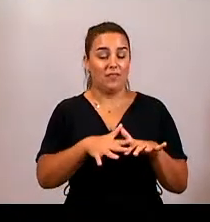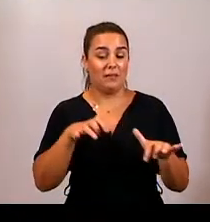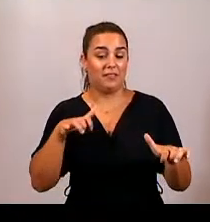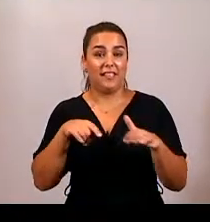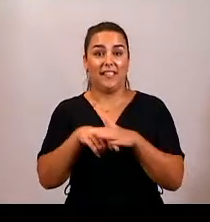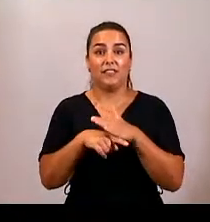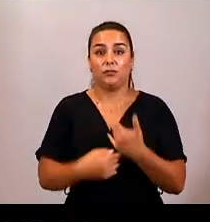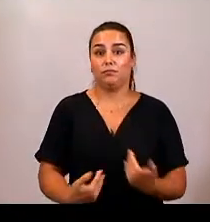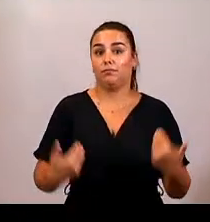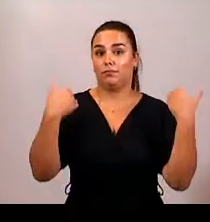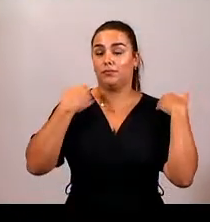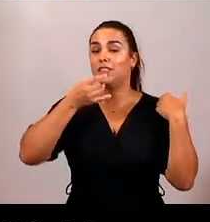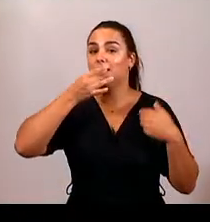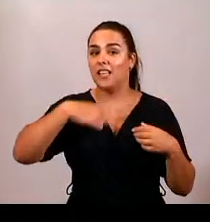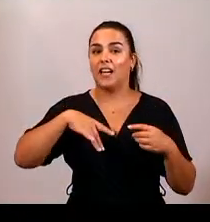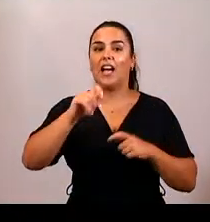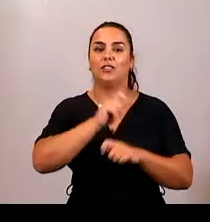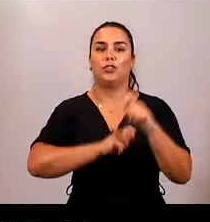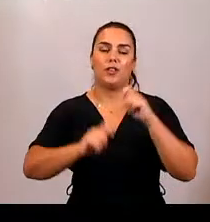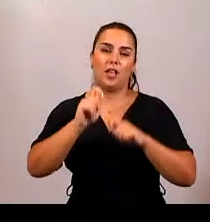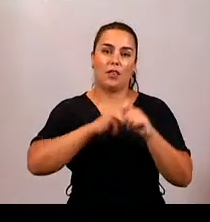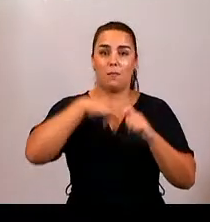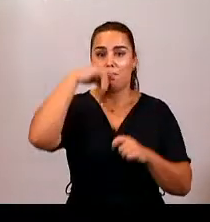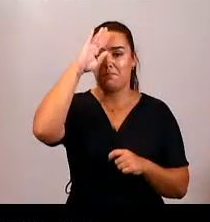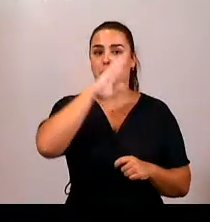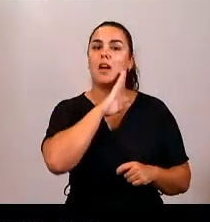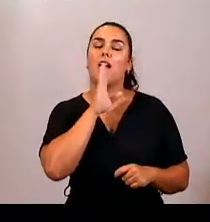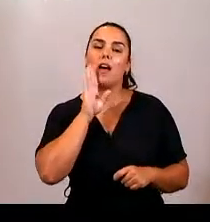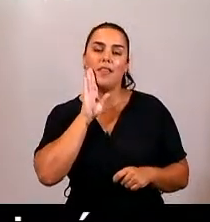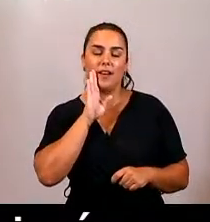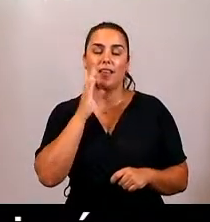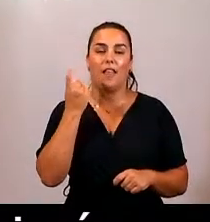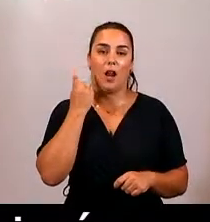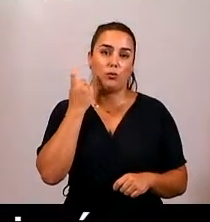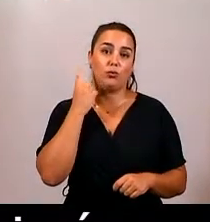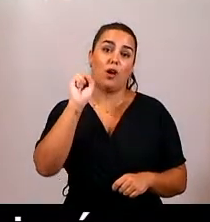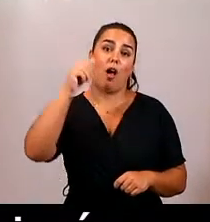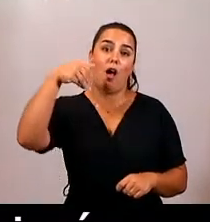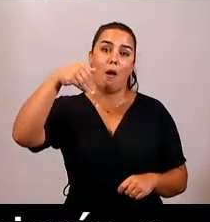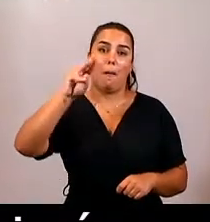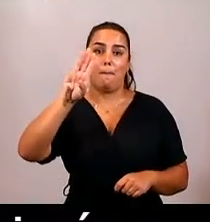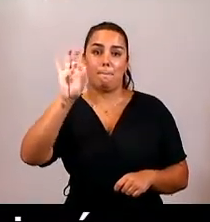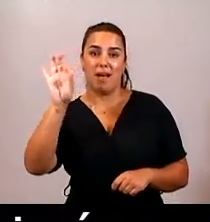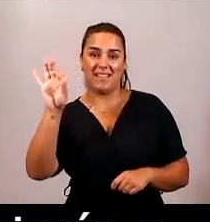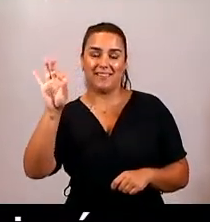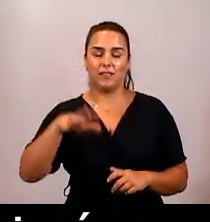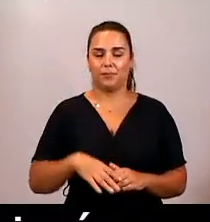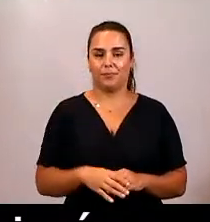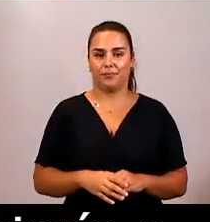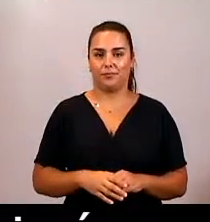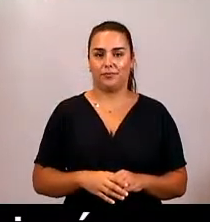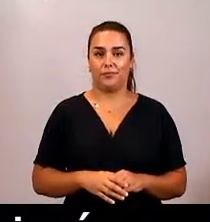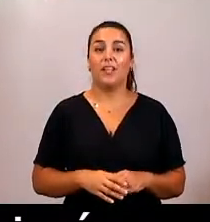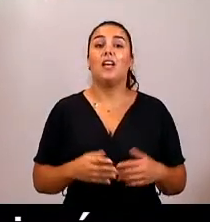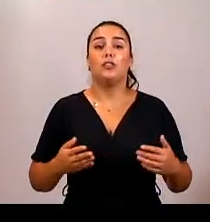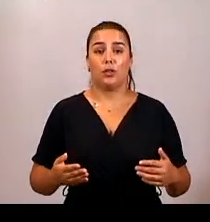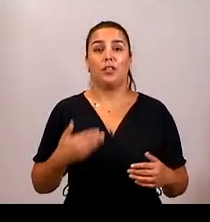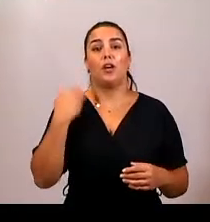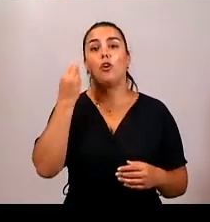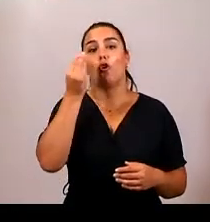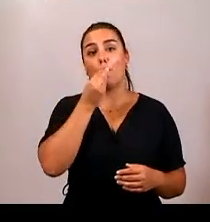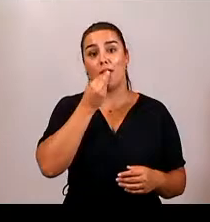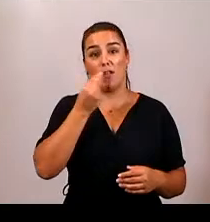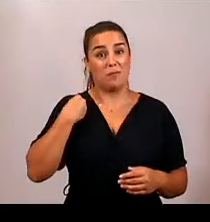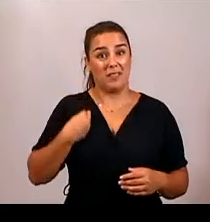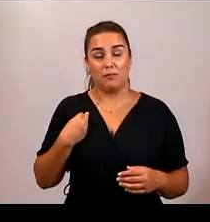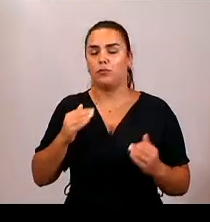corre a cargo de las asociaciones de madres y padres de alumnos, las AMPAs. Queremos equiparar estos comedores